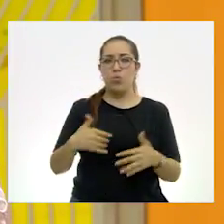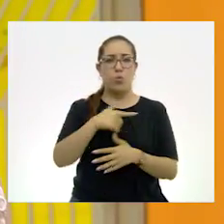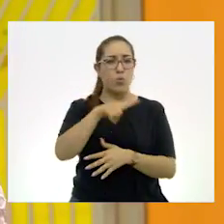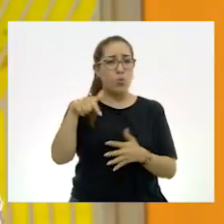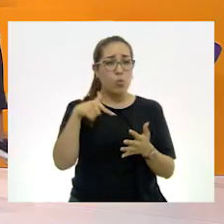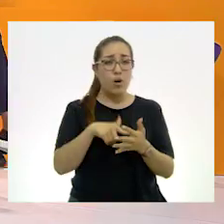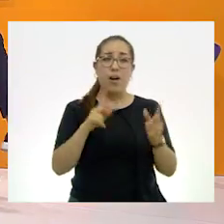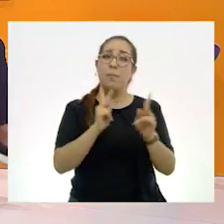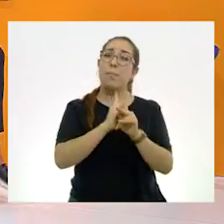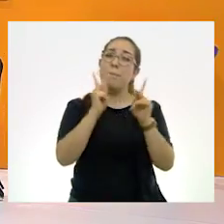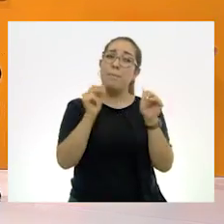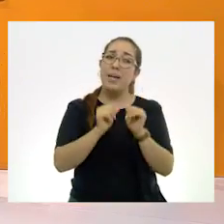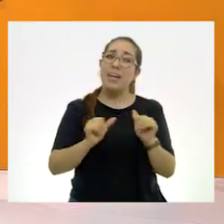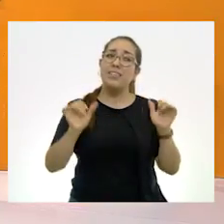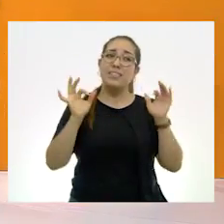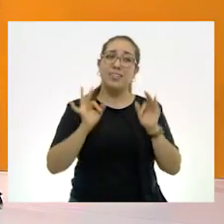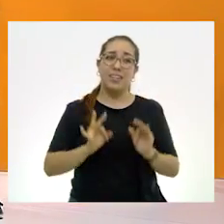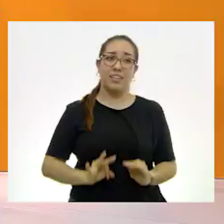paz.